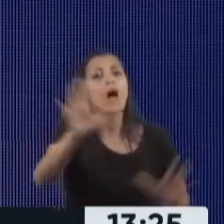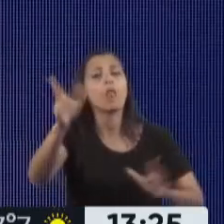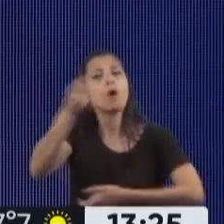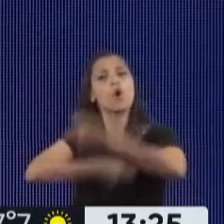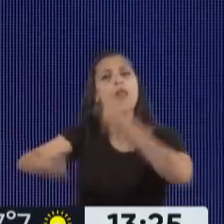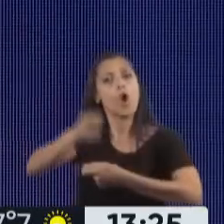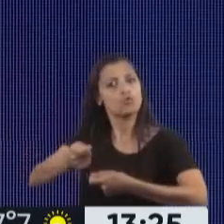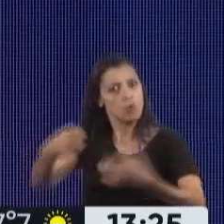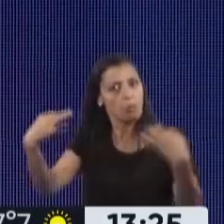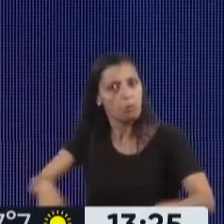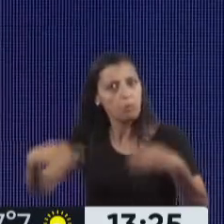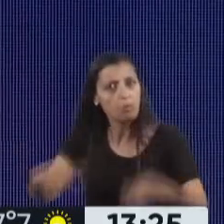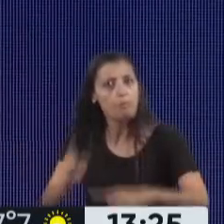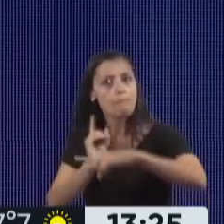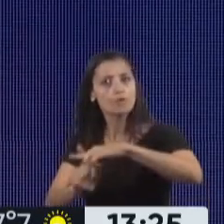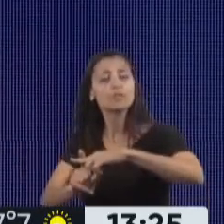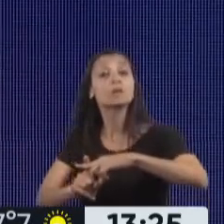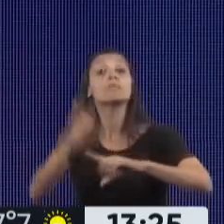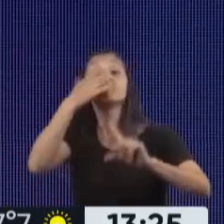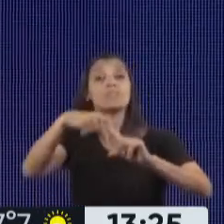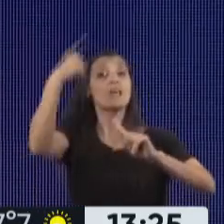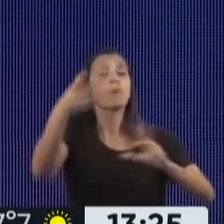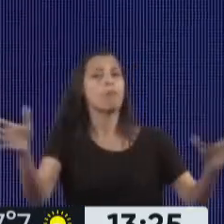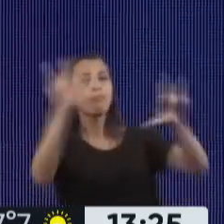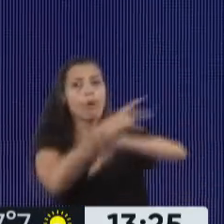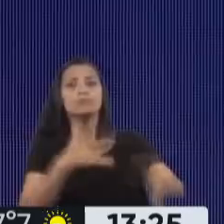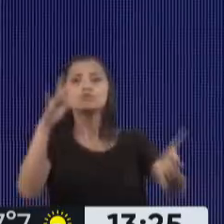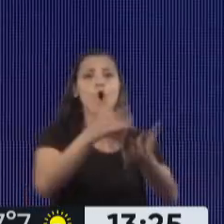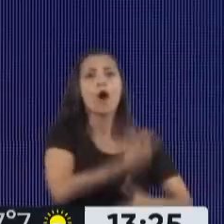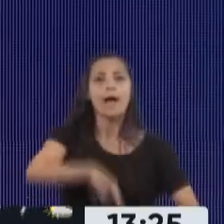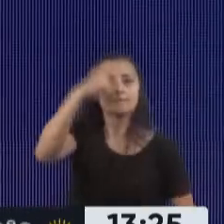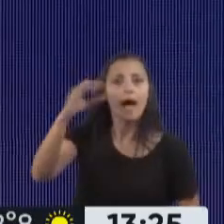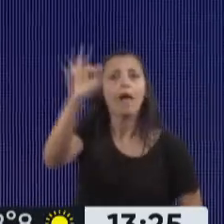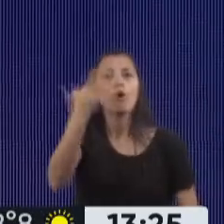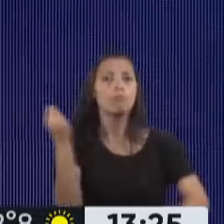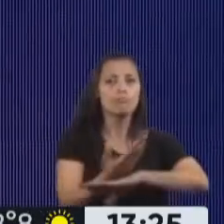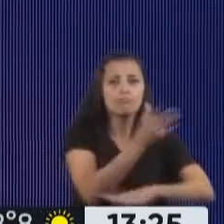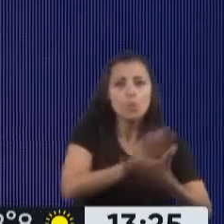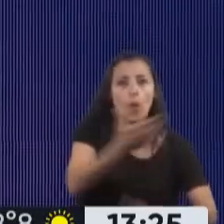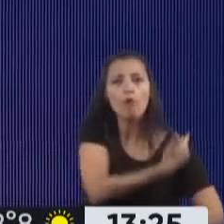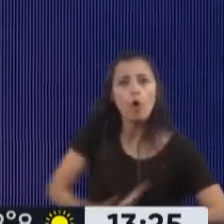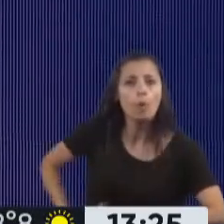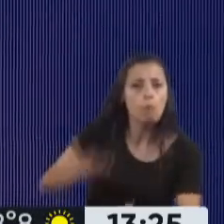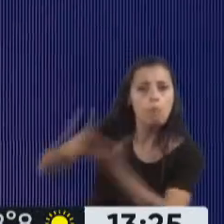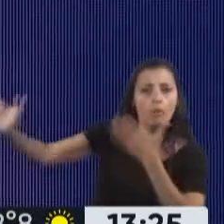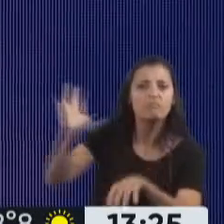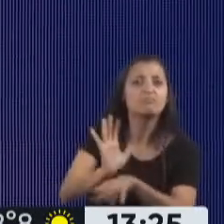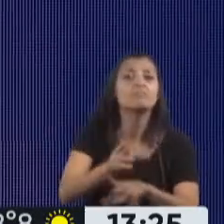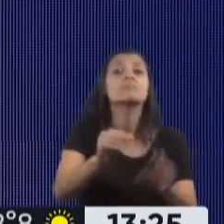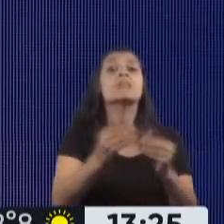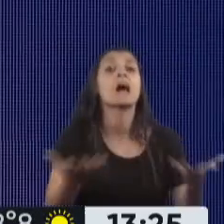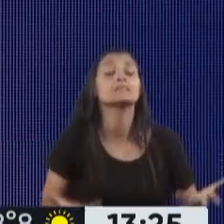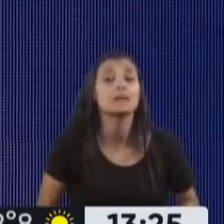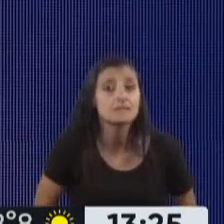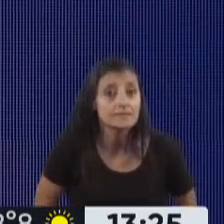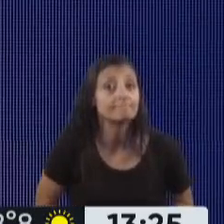negocio fenomenal, pero si después viene el Estado o un gobierno y los expropia,